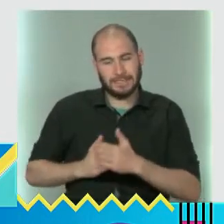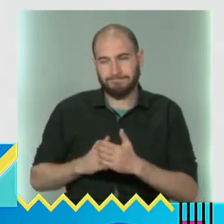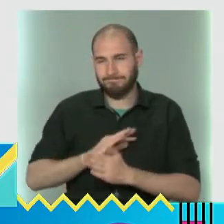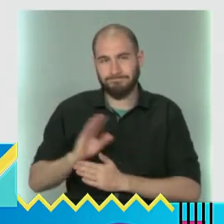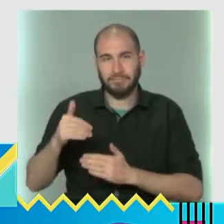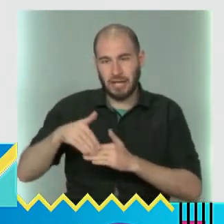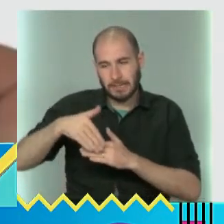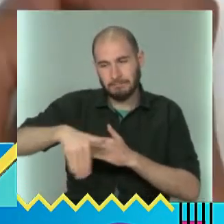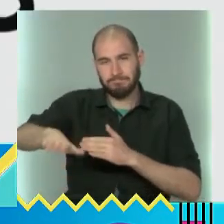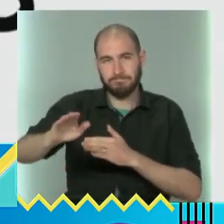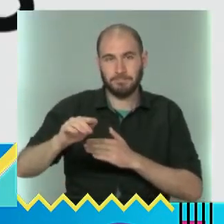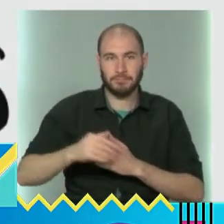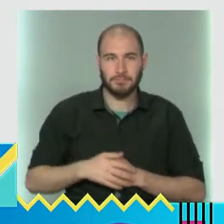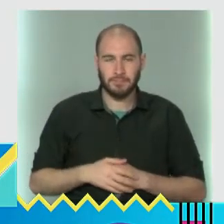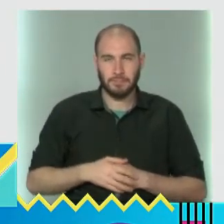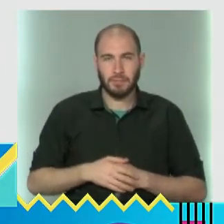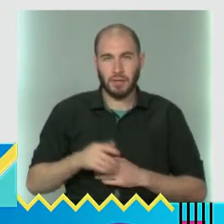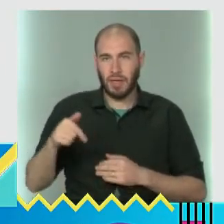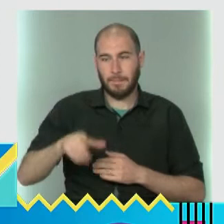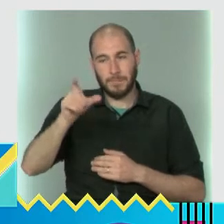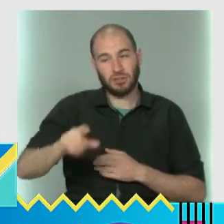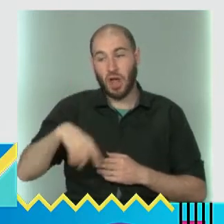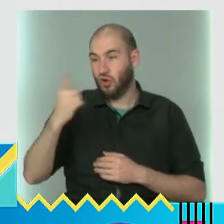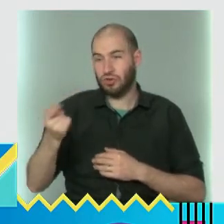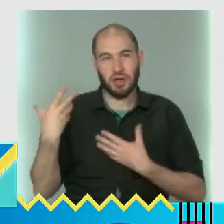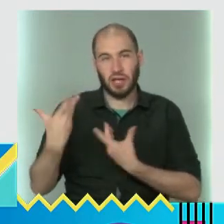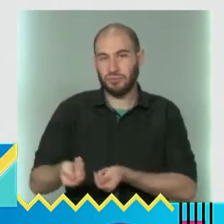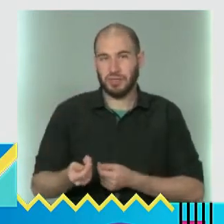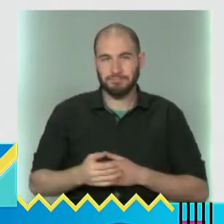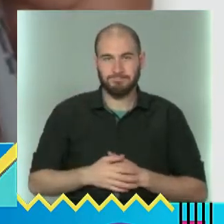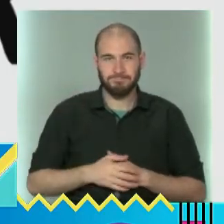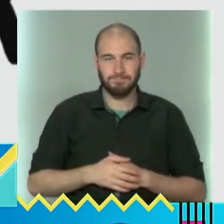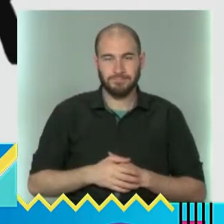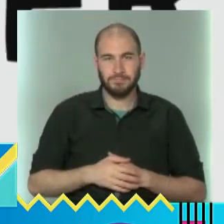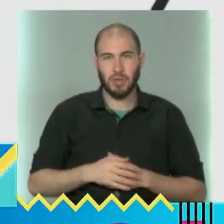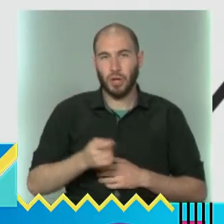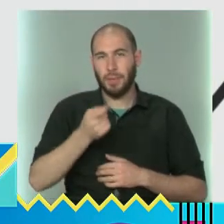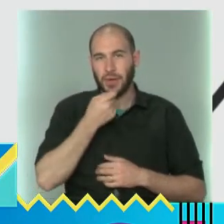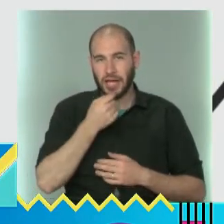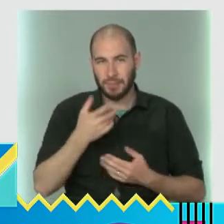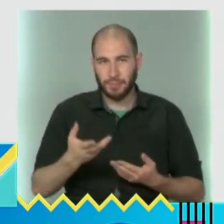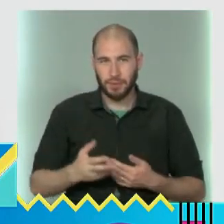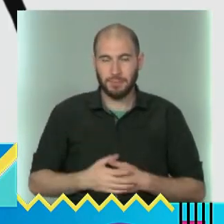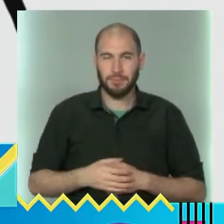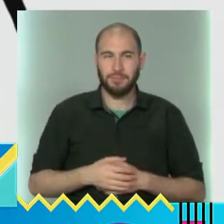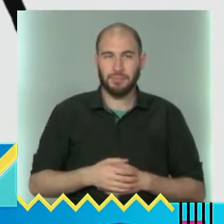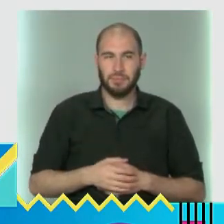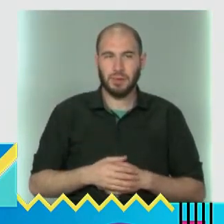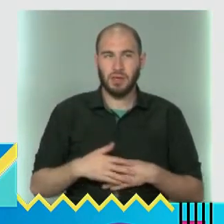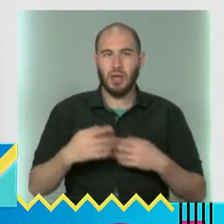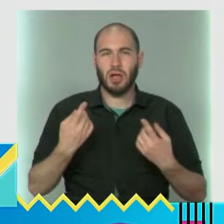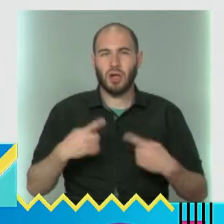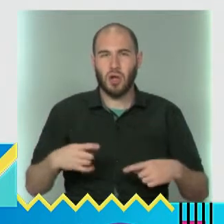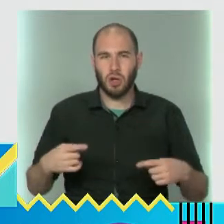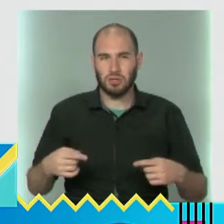pero ya a partir de acá es otra persona que tiene que ayudarte. Por poner un ejemplo, situaciones